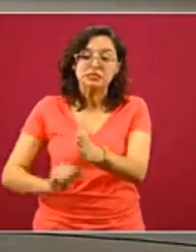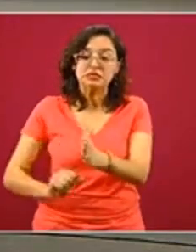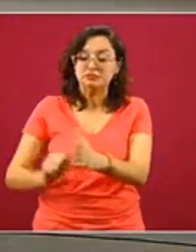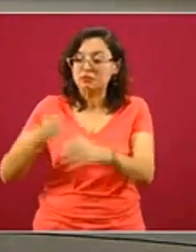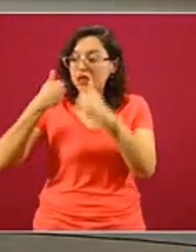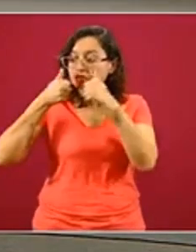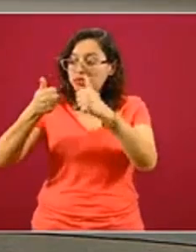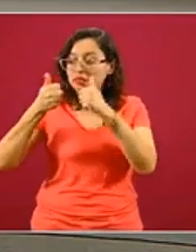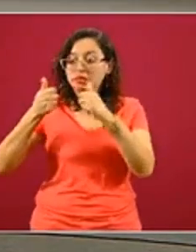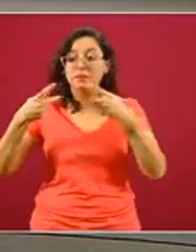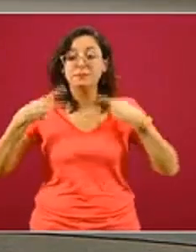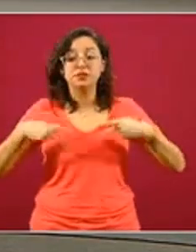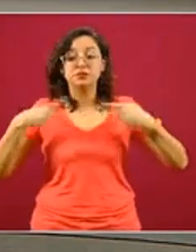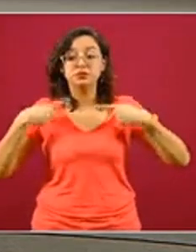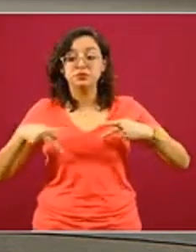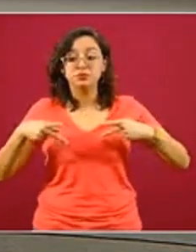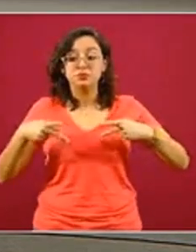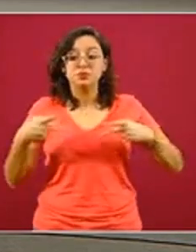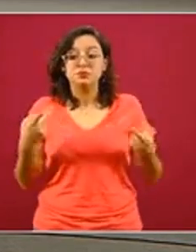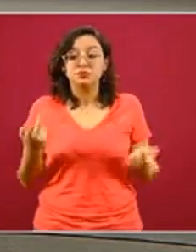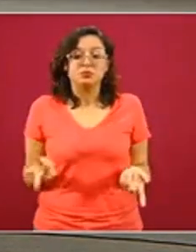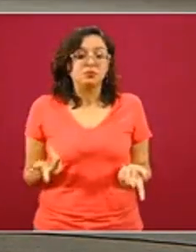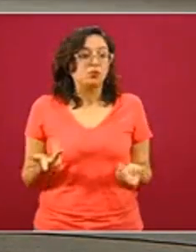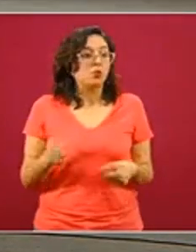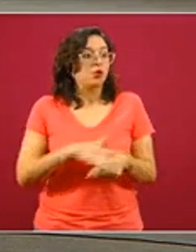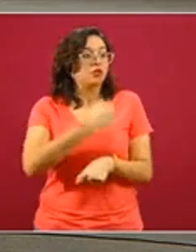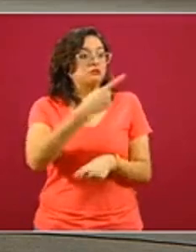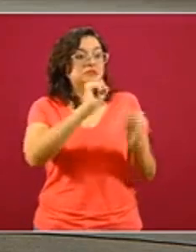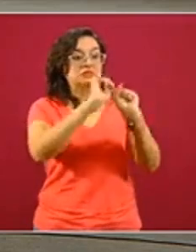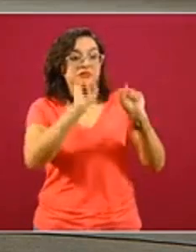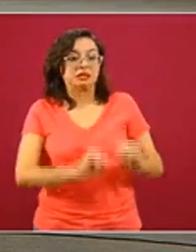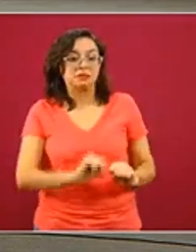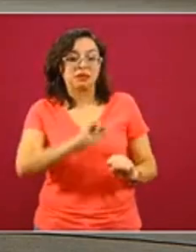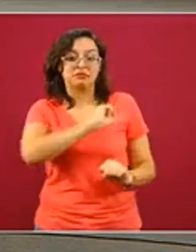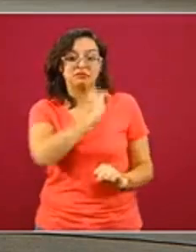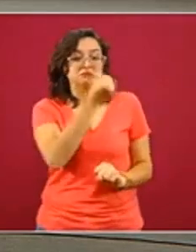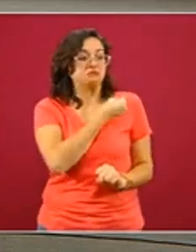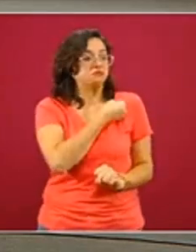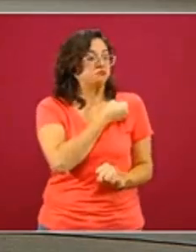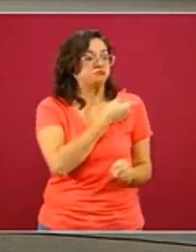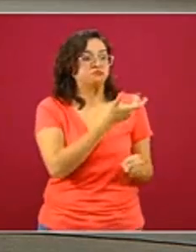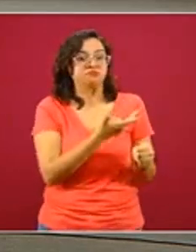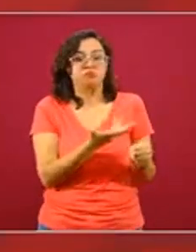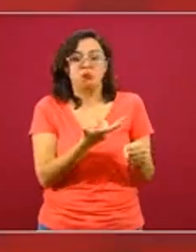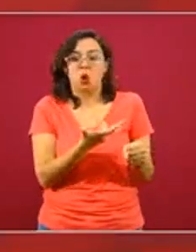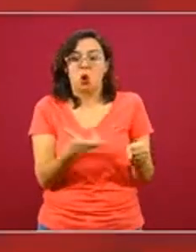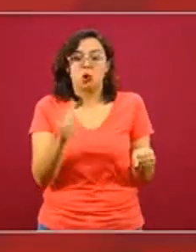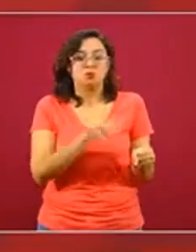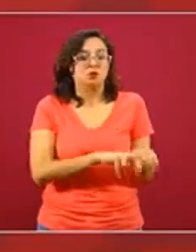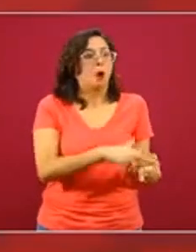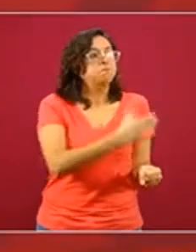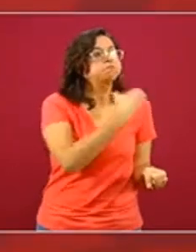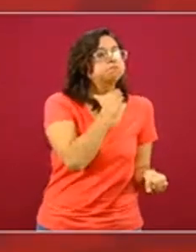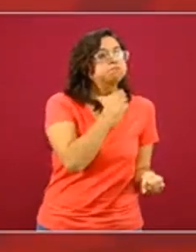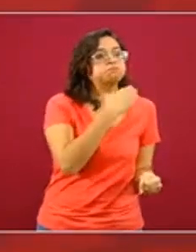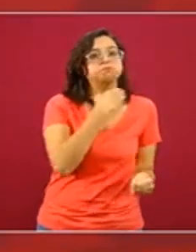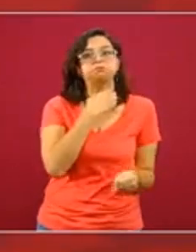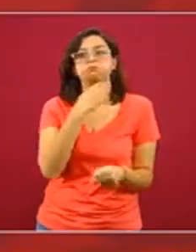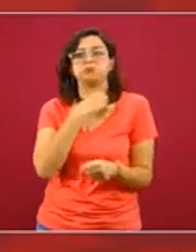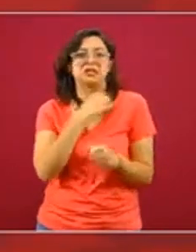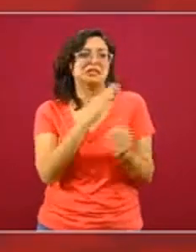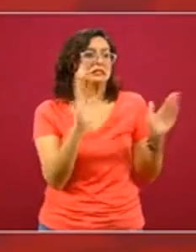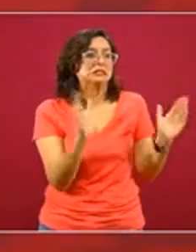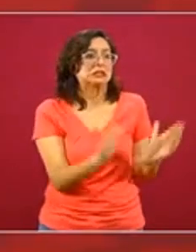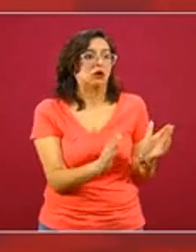país, dado que no hay una capacidad suficiente, porque el sistema de salud ya no evolucionó, ya no creció en cantidad